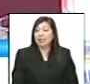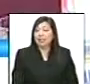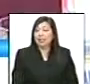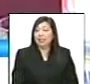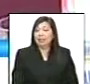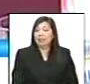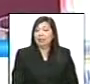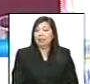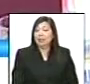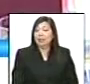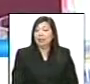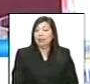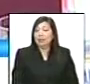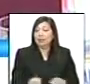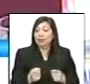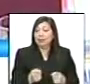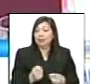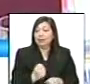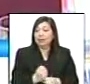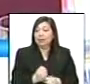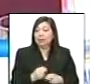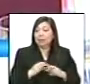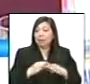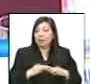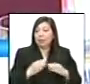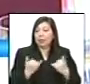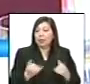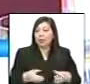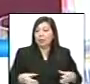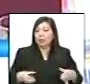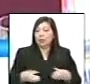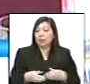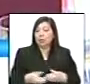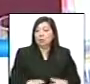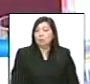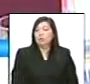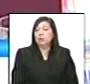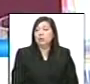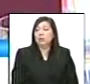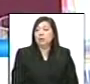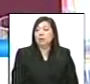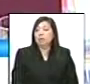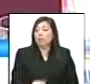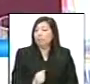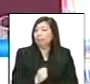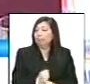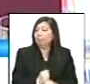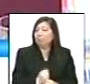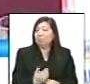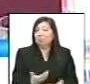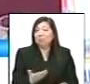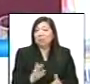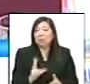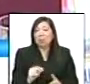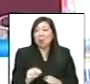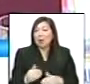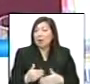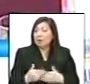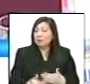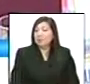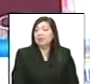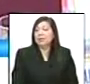está fustigando permanentemente a través de los medios a esta comisión porque supuestamente no trabaja, porque supuestamente no